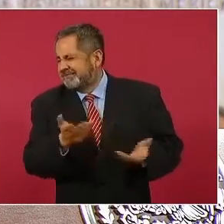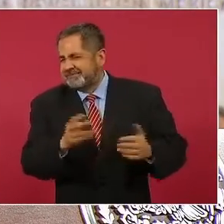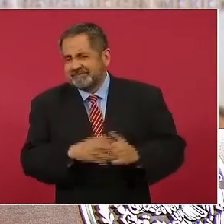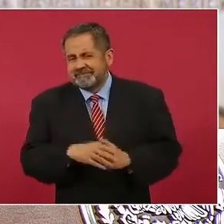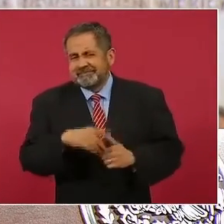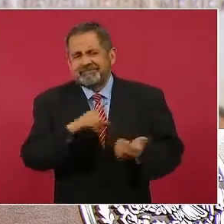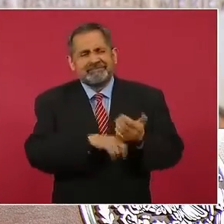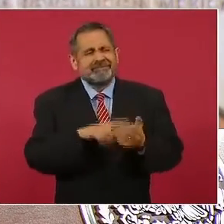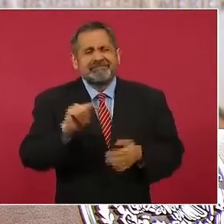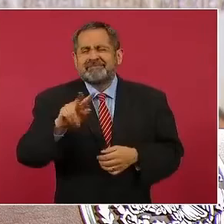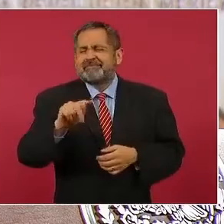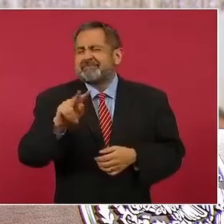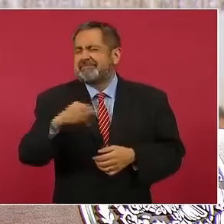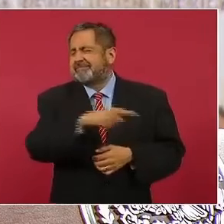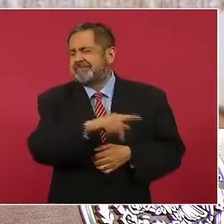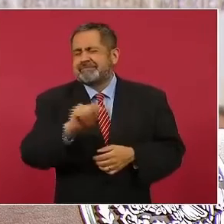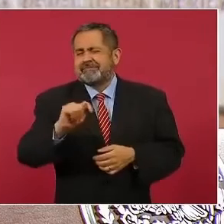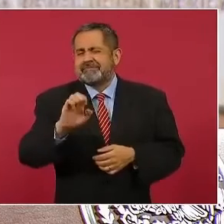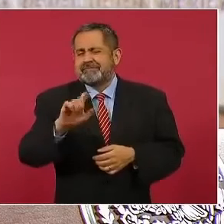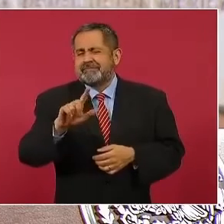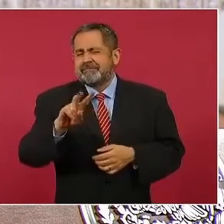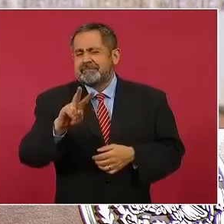de Televisa?